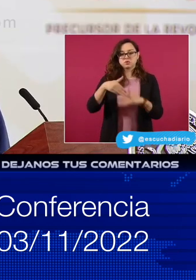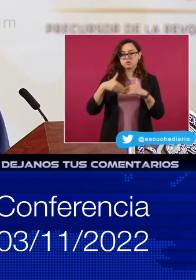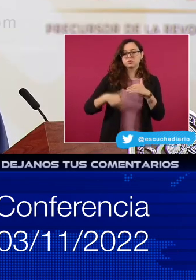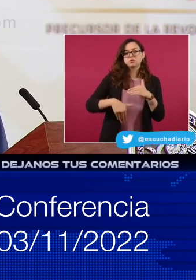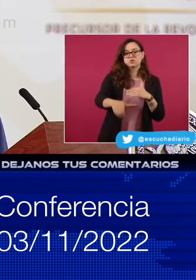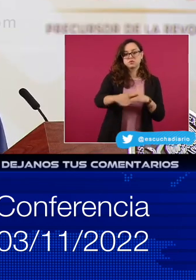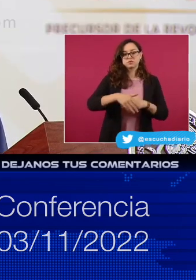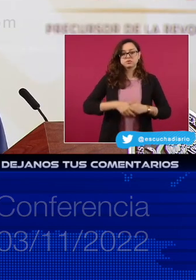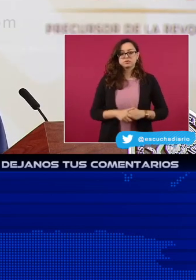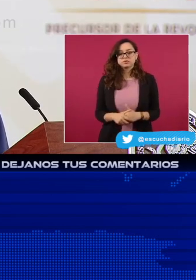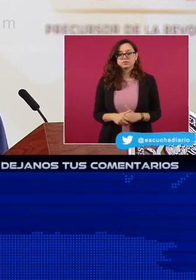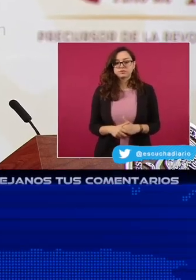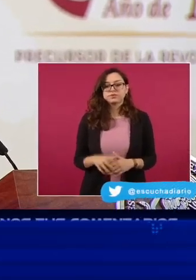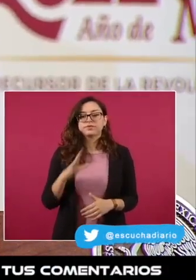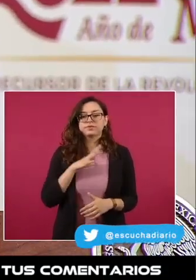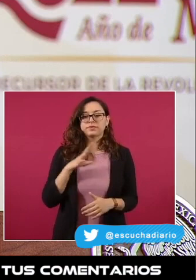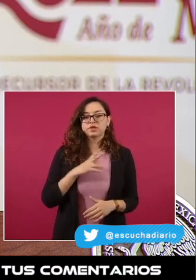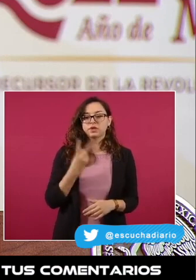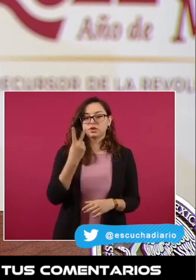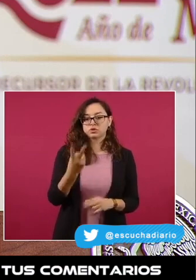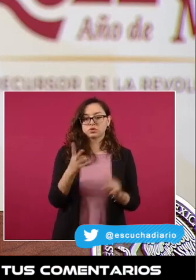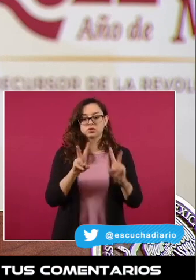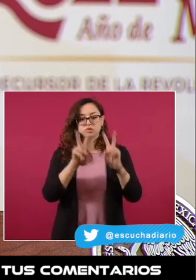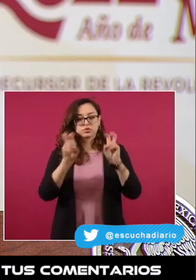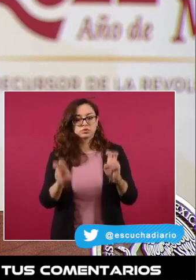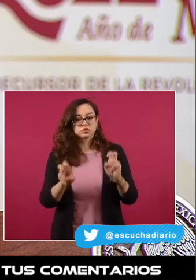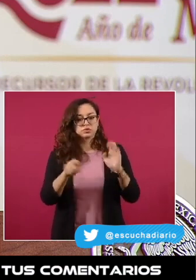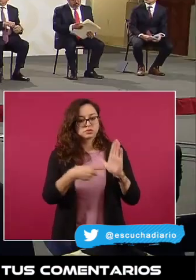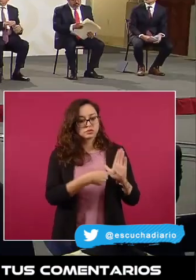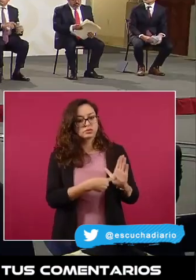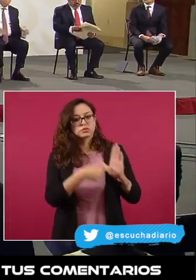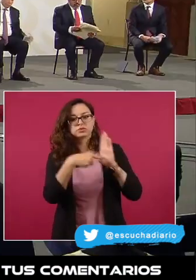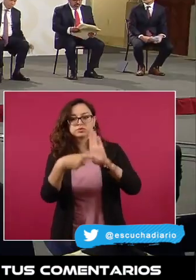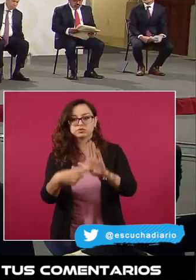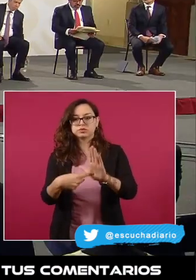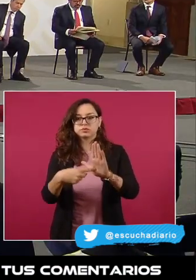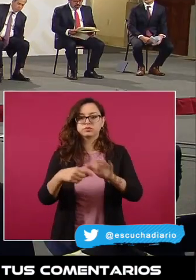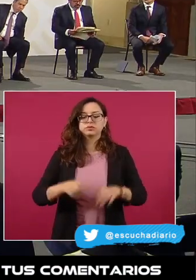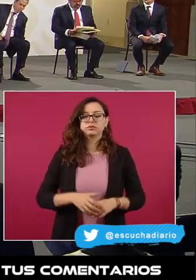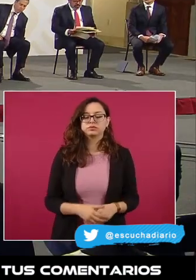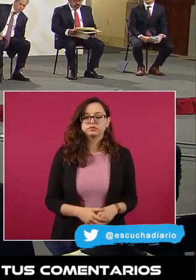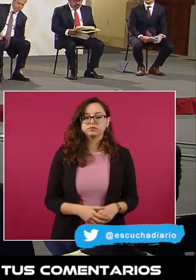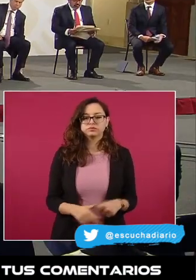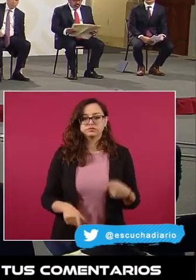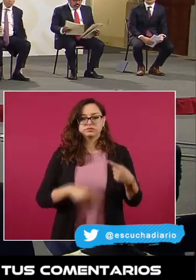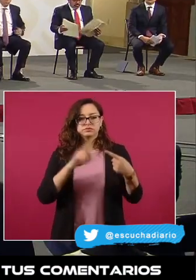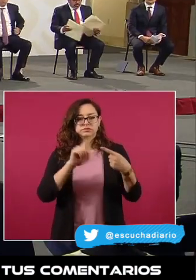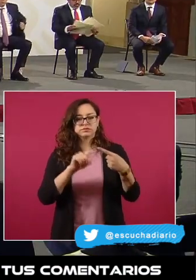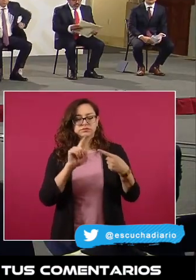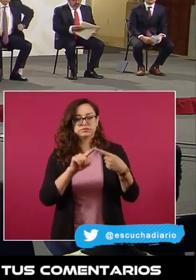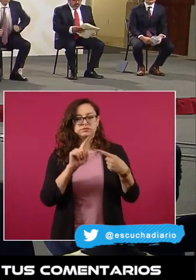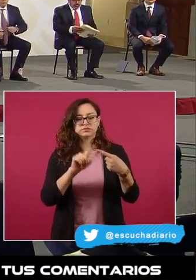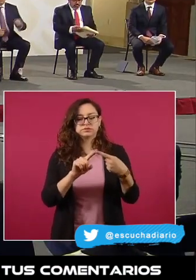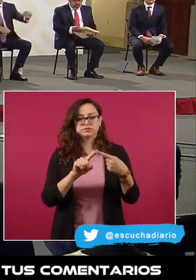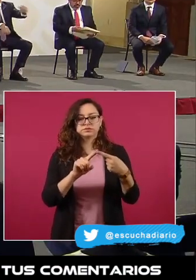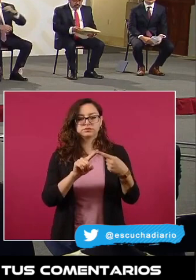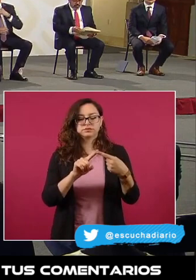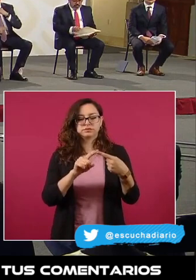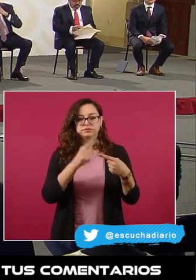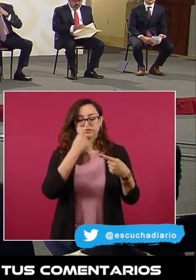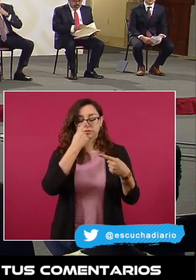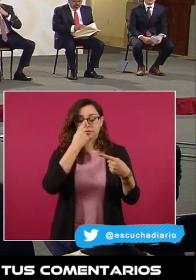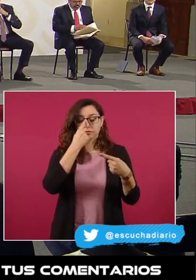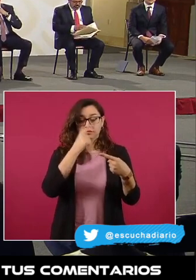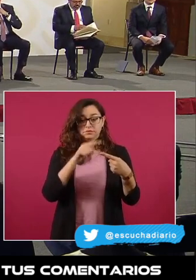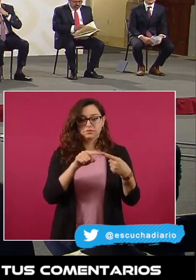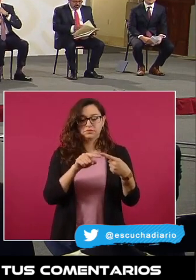El presidente sostuvo que la reforma electoral que se encuentra en el Congreso de la Unión no es para desaparecer al INE, sino para que no esté en